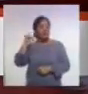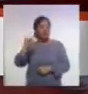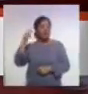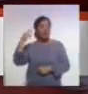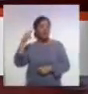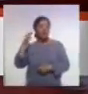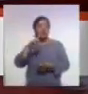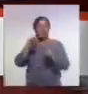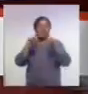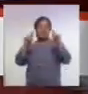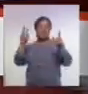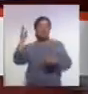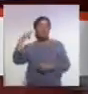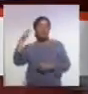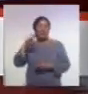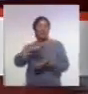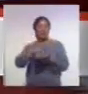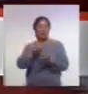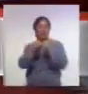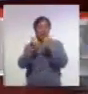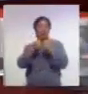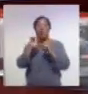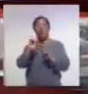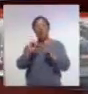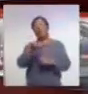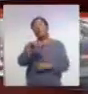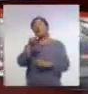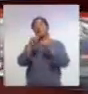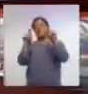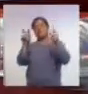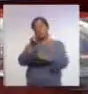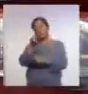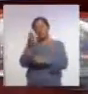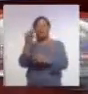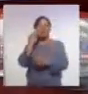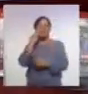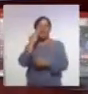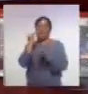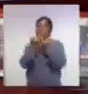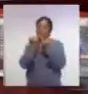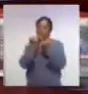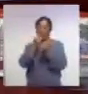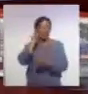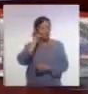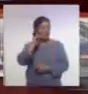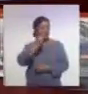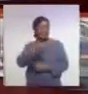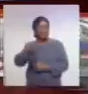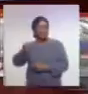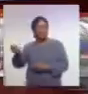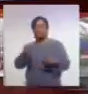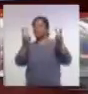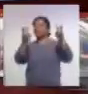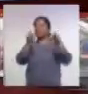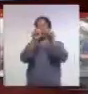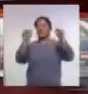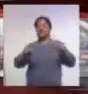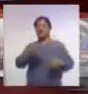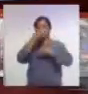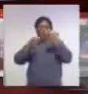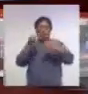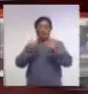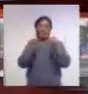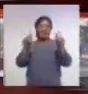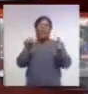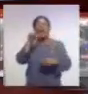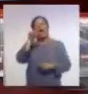Tlaxcala, Radio Calpulalpan o la señal de Tlaxcala Televisión en Facebook, siempre hay la invitación. Sistema de Noticias Tlaxcala, así es como nos encuentra